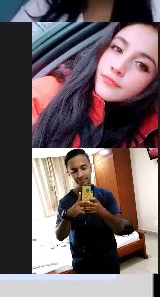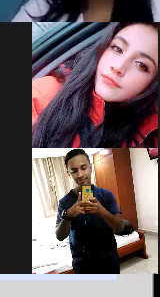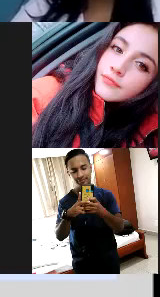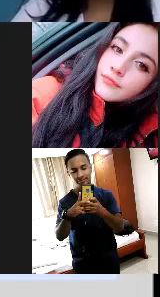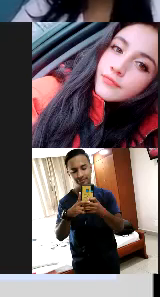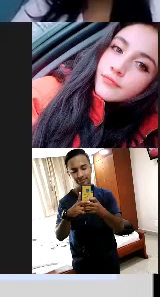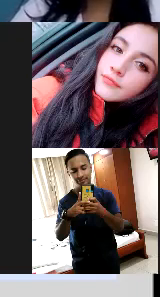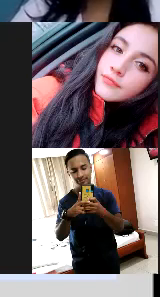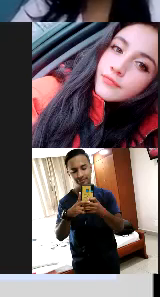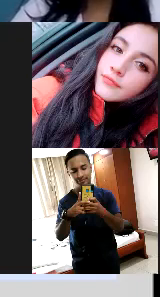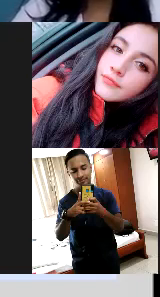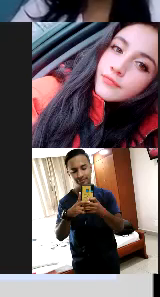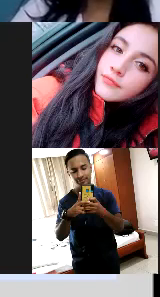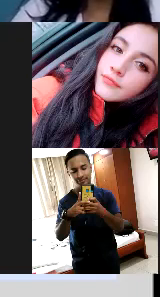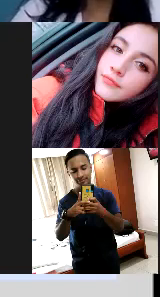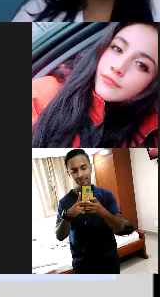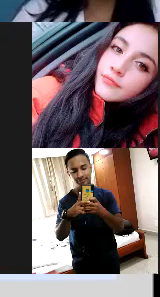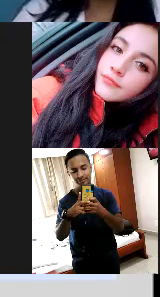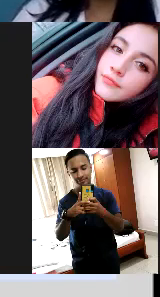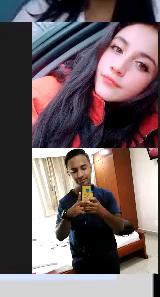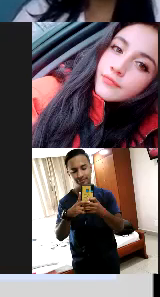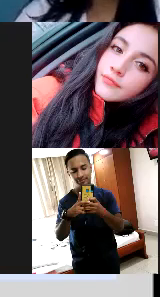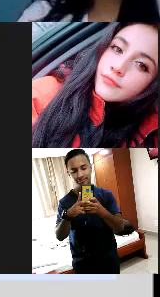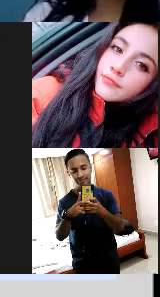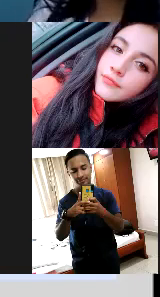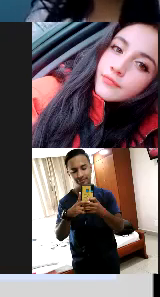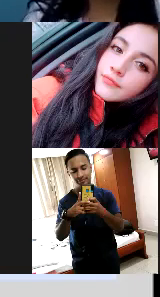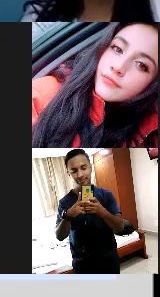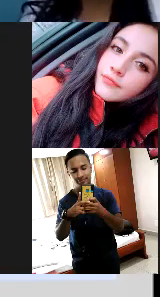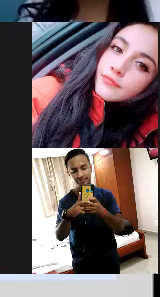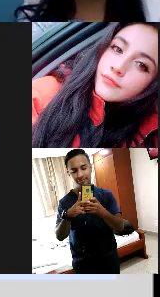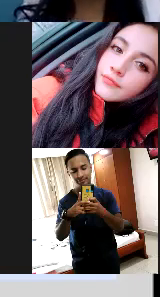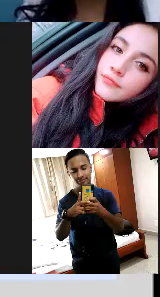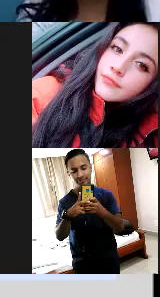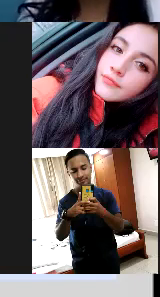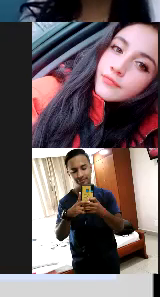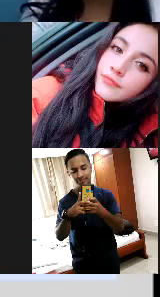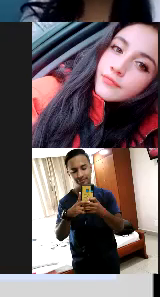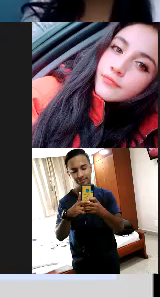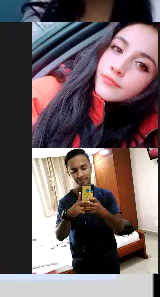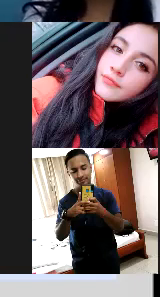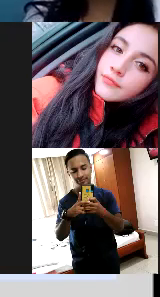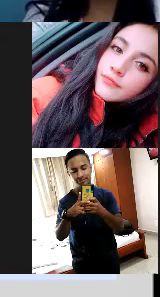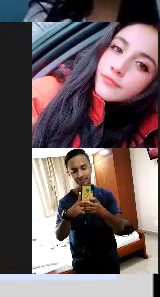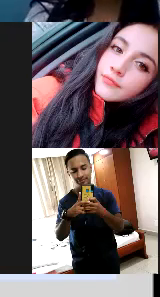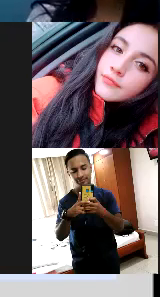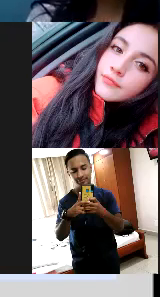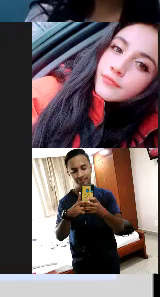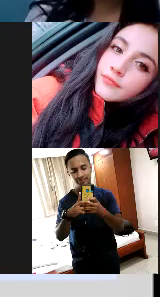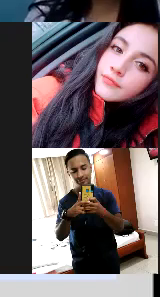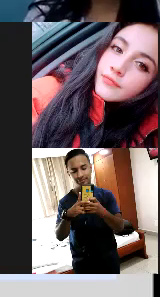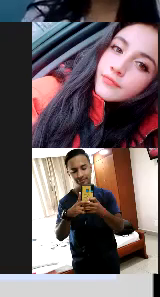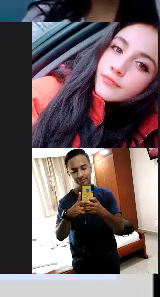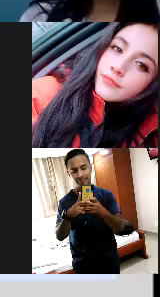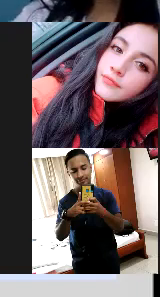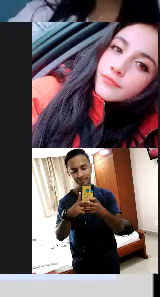de 0,3 mg/dl en 48 horas, un incremento de creatinina sérica de 1.5 veces